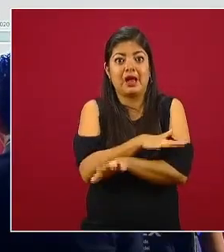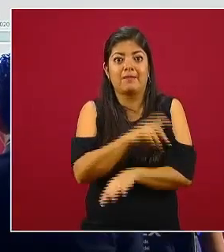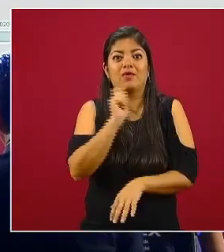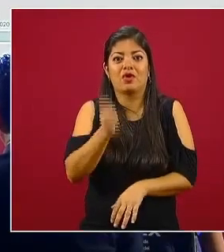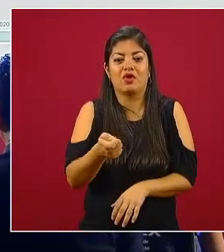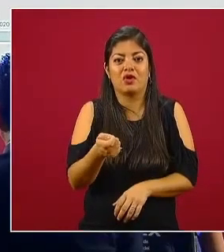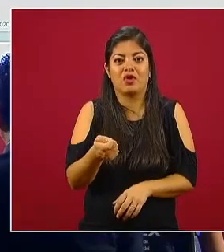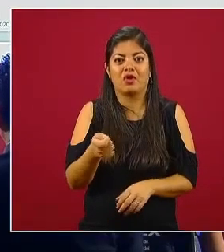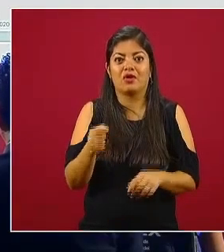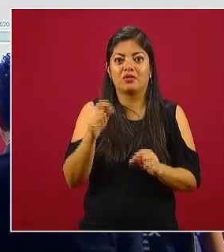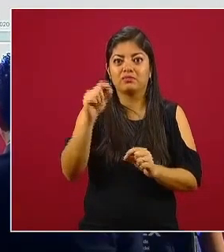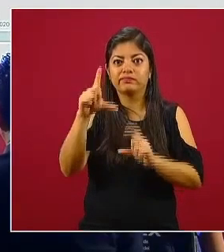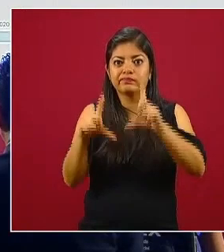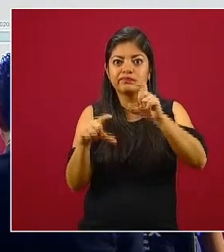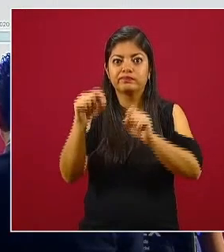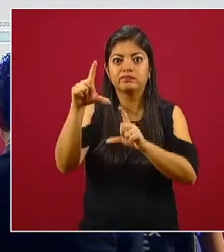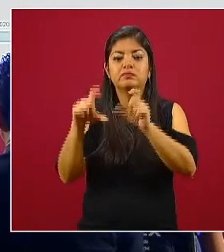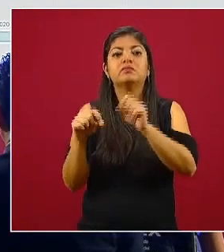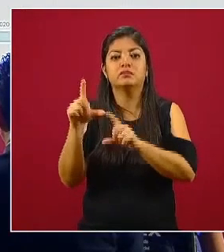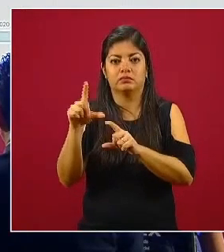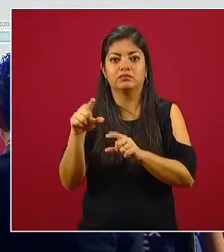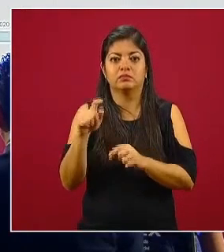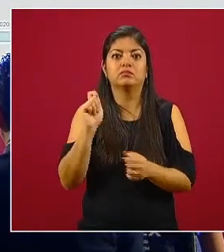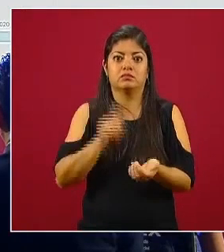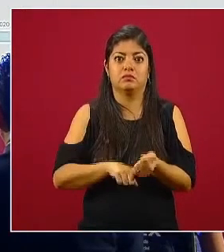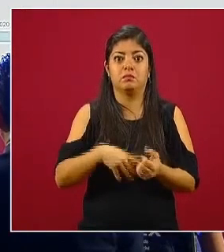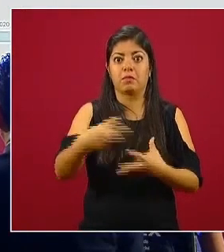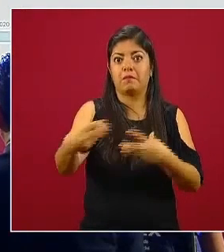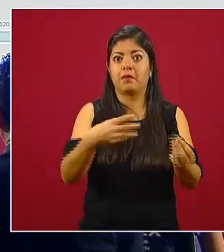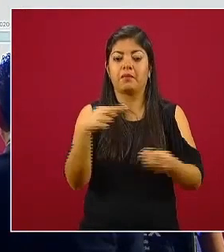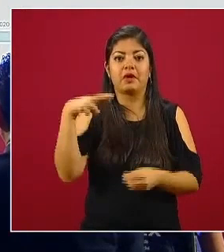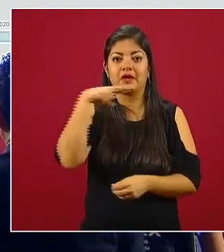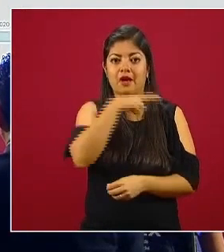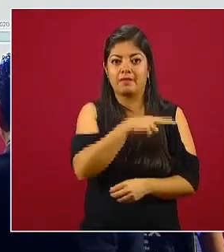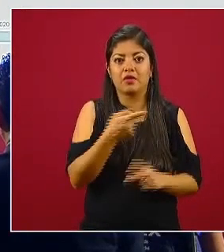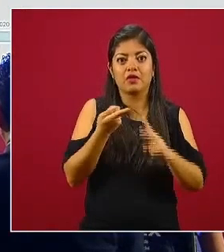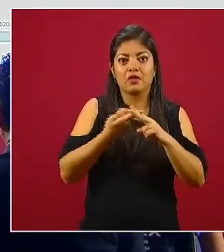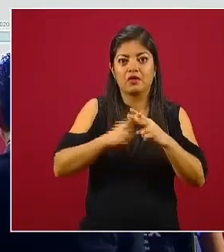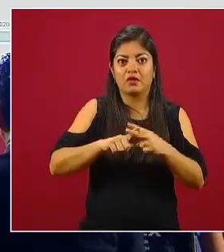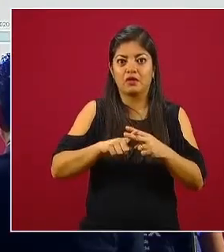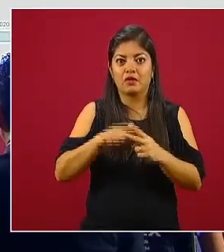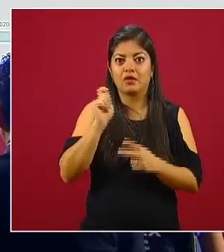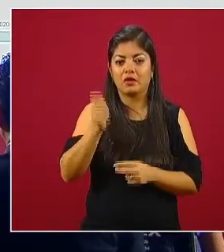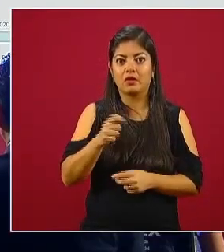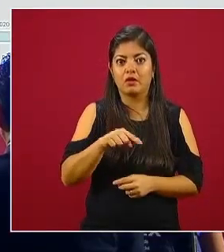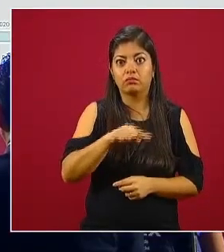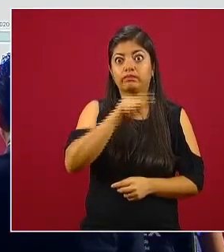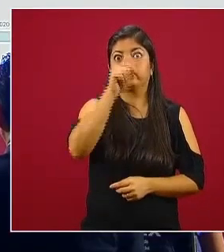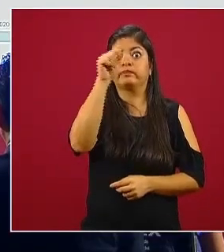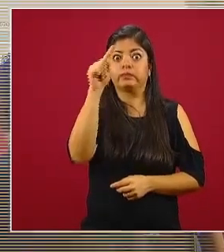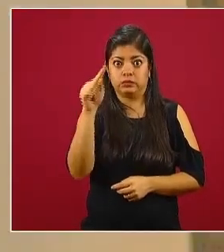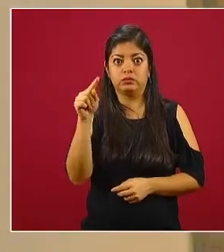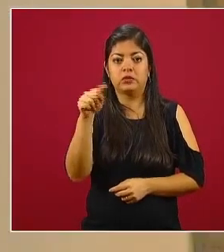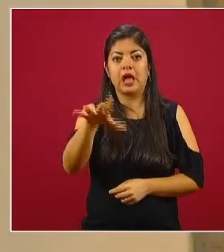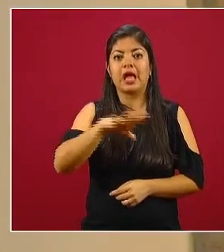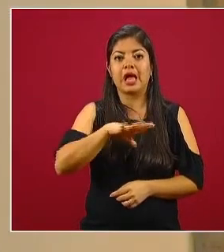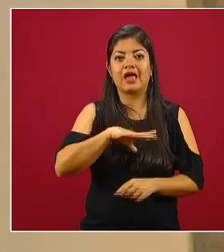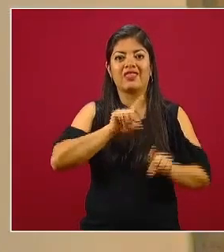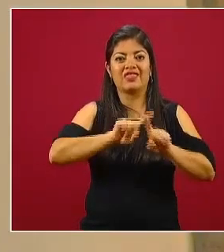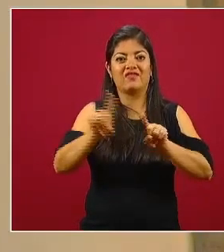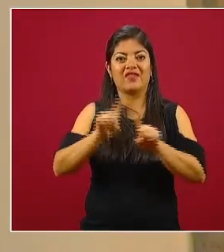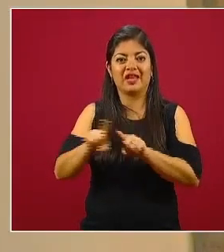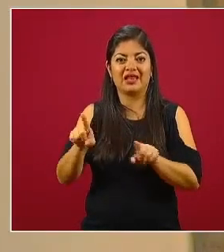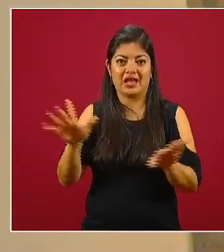la ocurrencia de la intensidad de transmisión. Cuando empieza a descender la curva epidémica, se ven esos cambios.